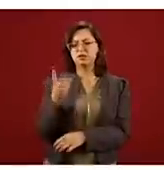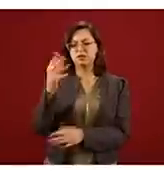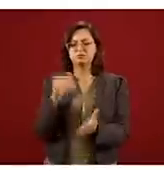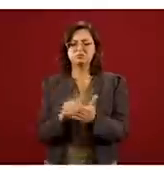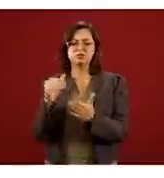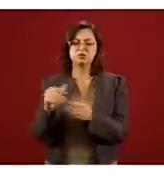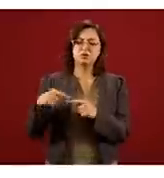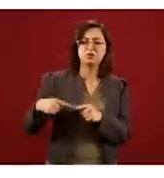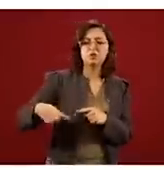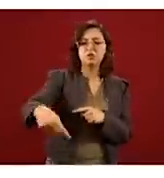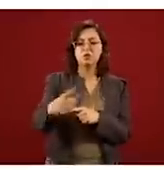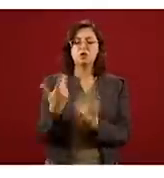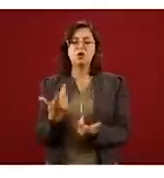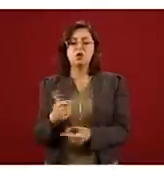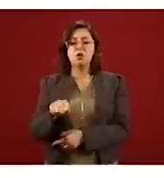años y de